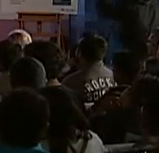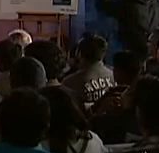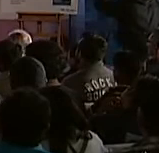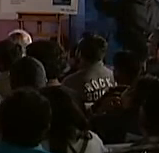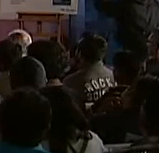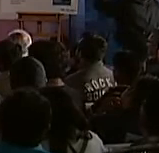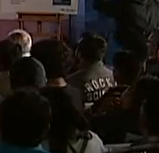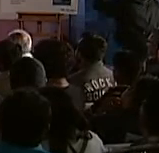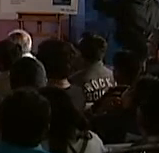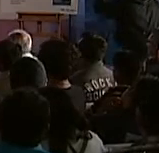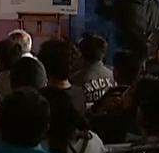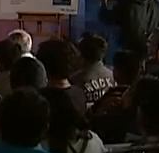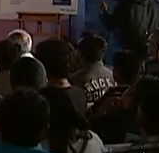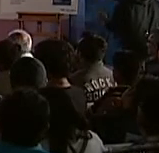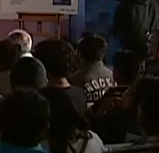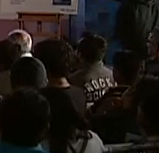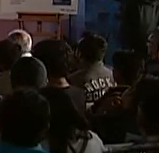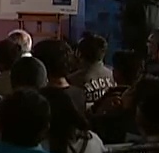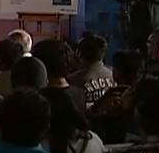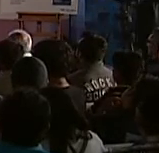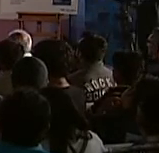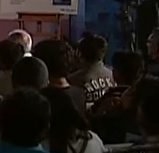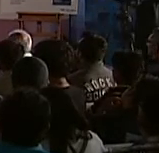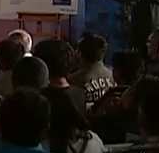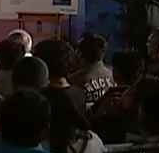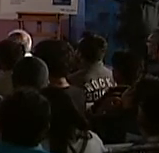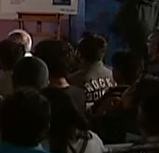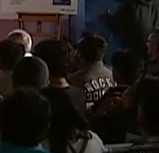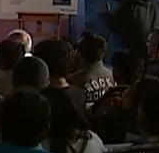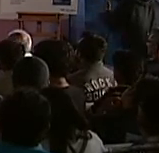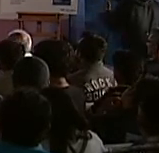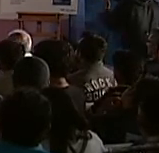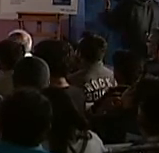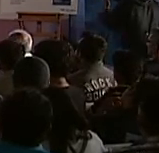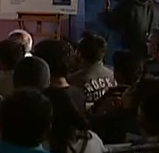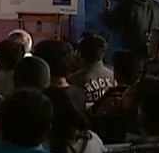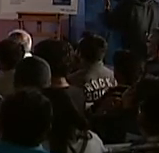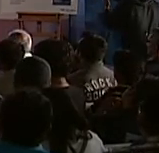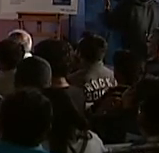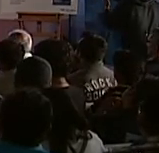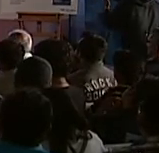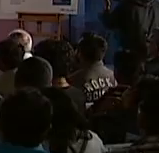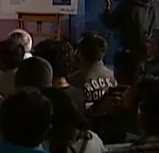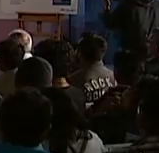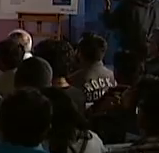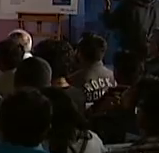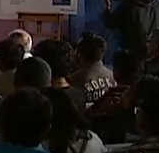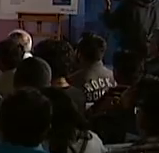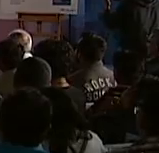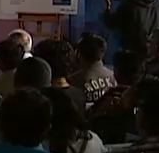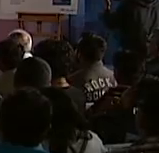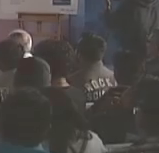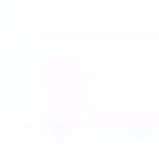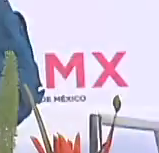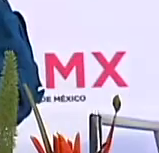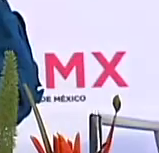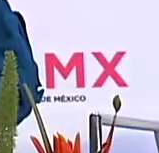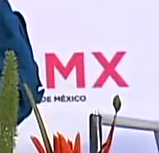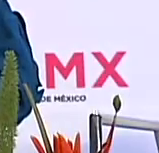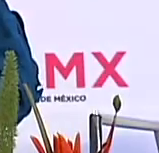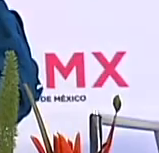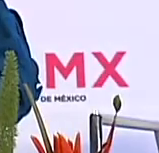de la generación número 19 de astronautas. Así que la perseverancia es muy